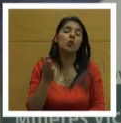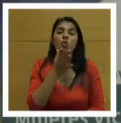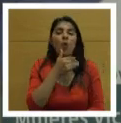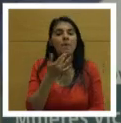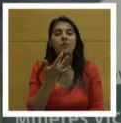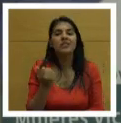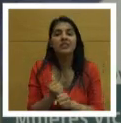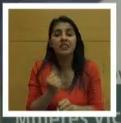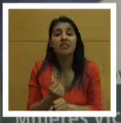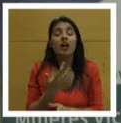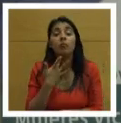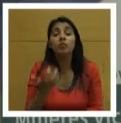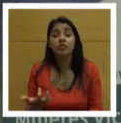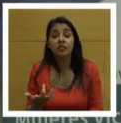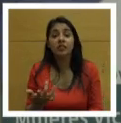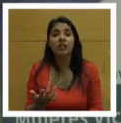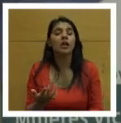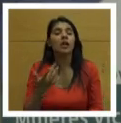provee todo.